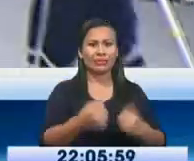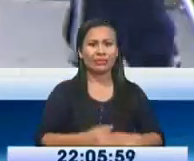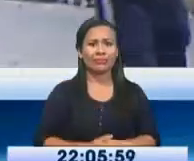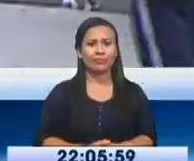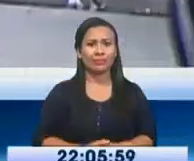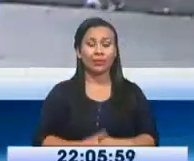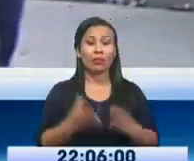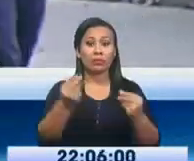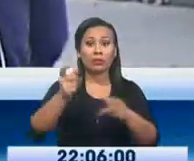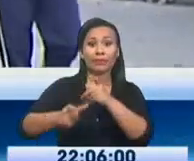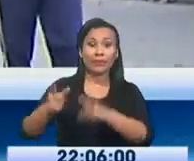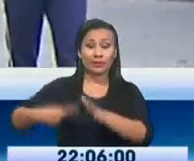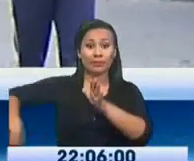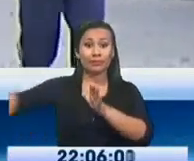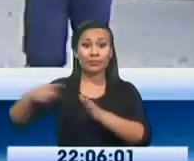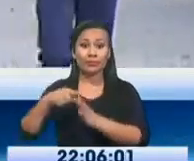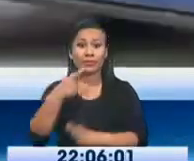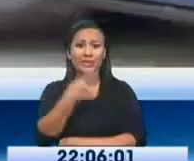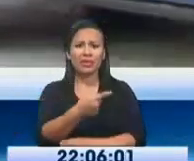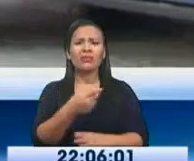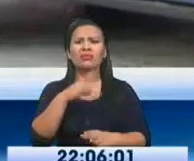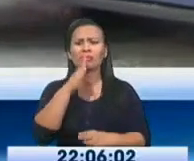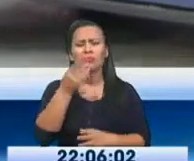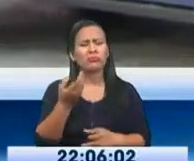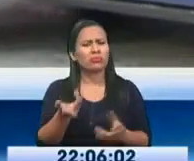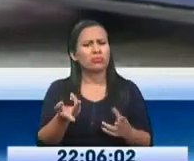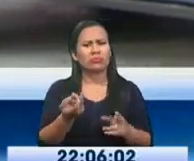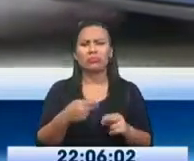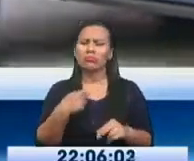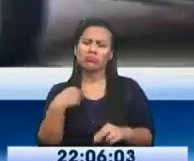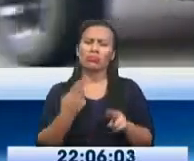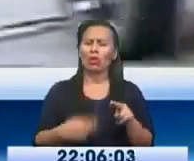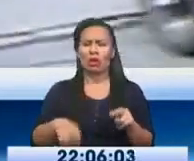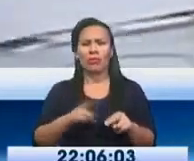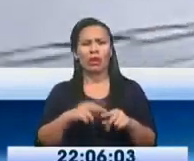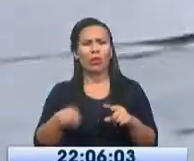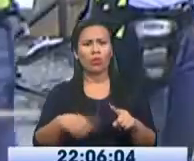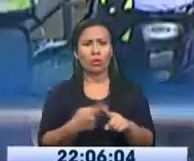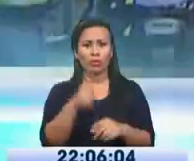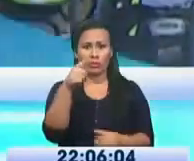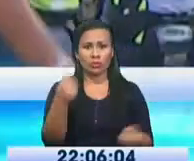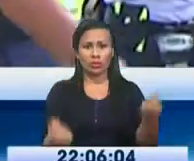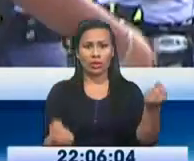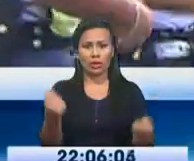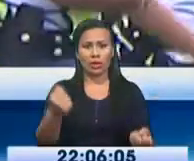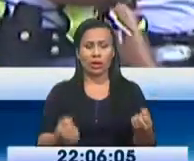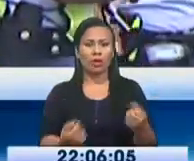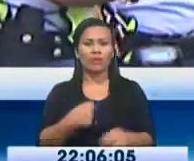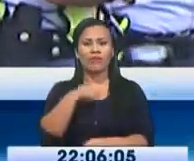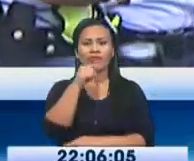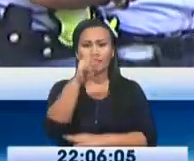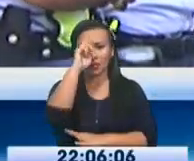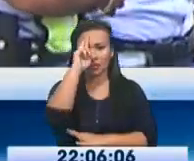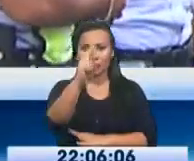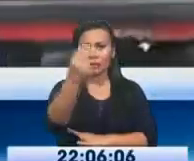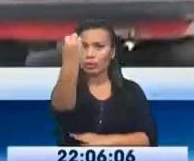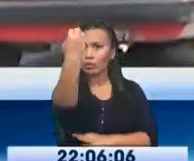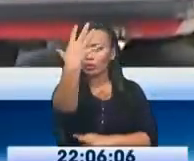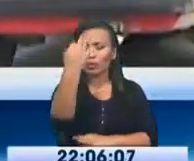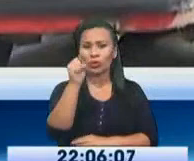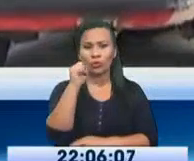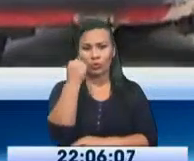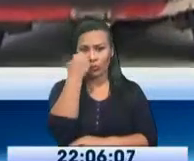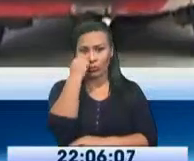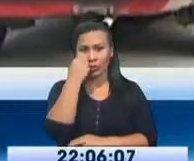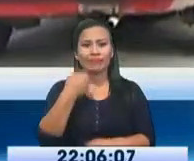Vecinos de la zona aseguran que las cosas transcurrían de manera normal cuando un vehículo no habría respetado el semáforo del sector, y